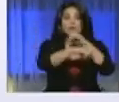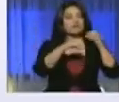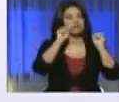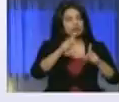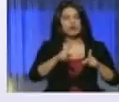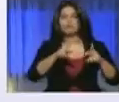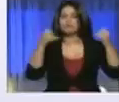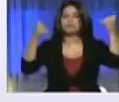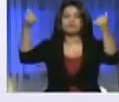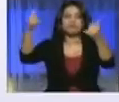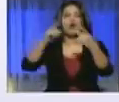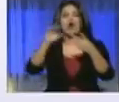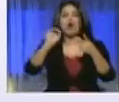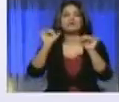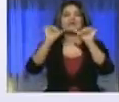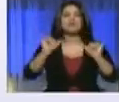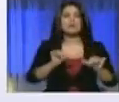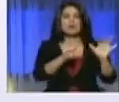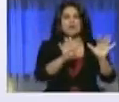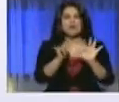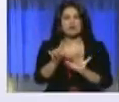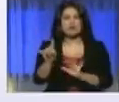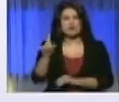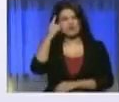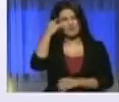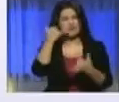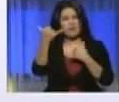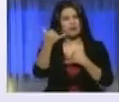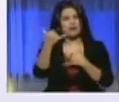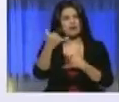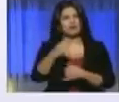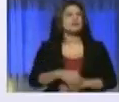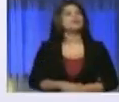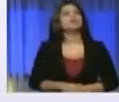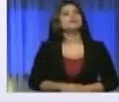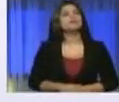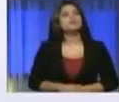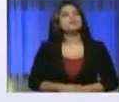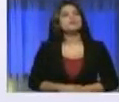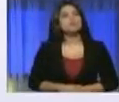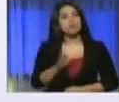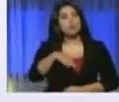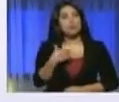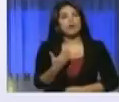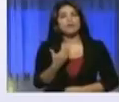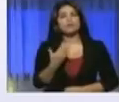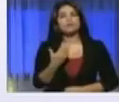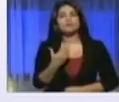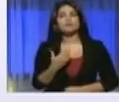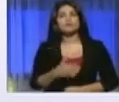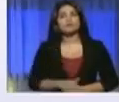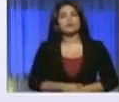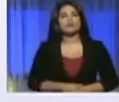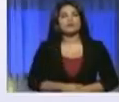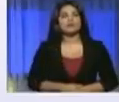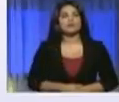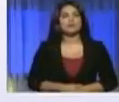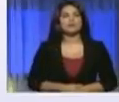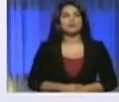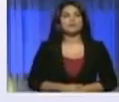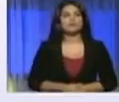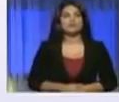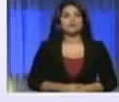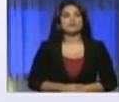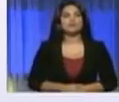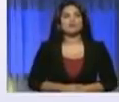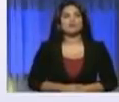El sistema 911 puede dar.